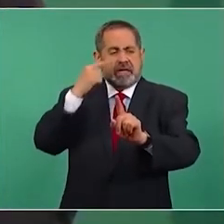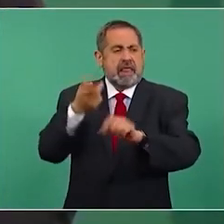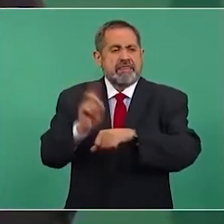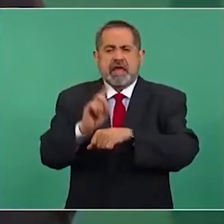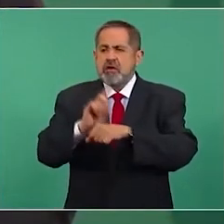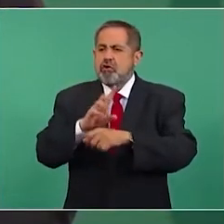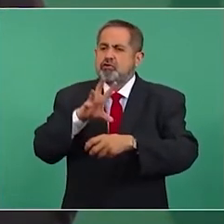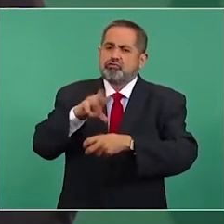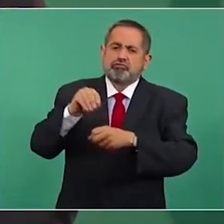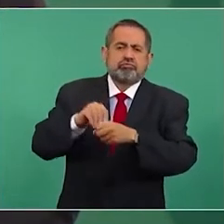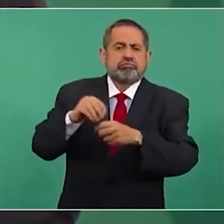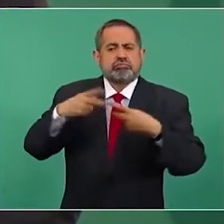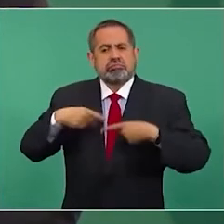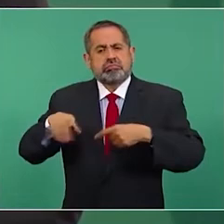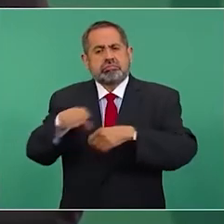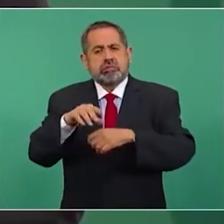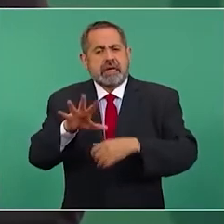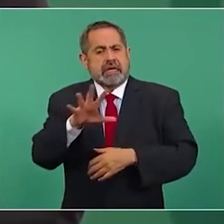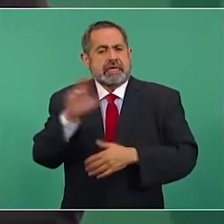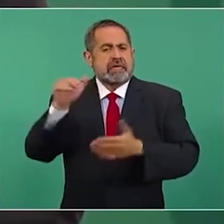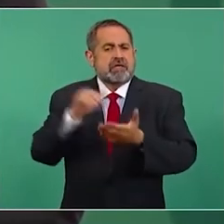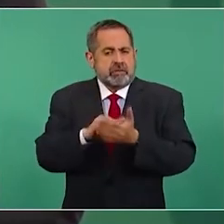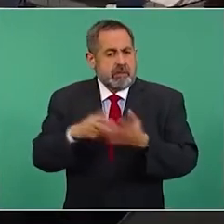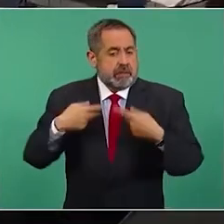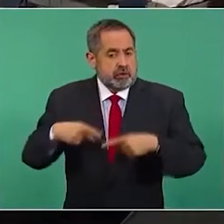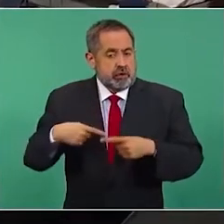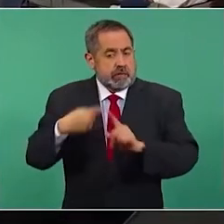diaria, que son 500,000